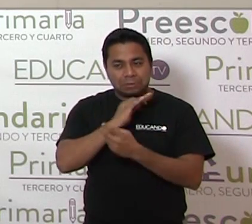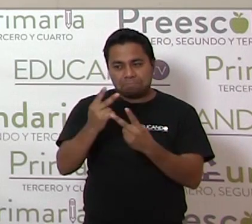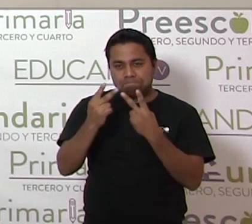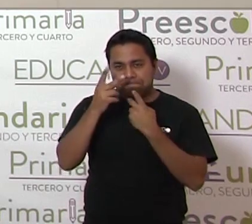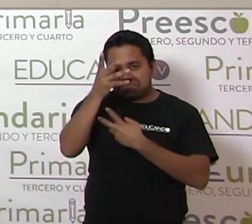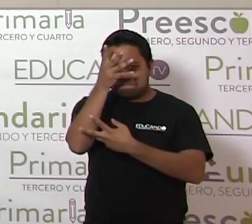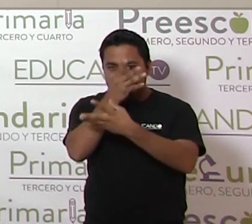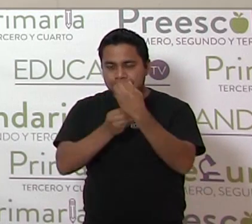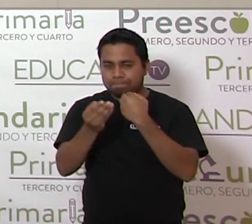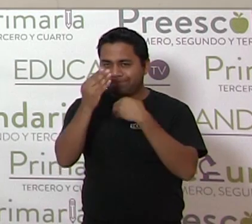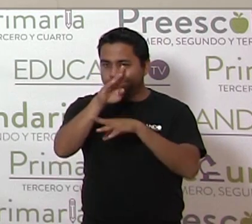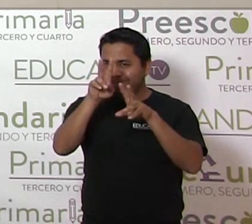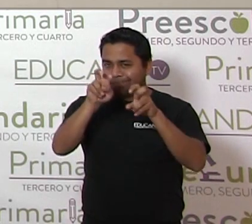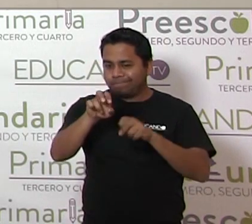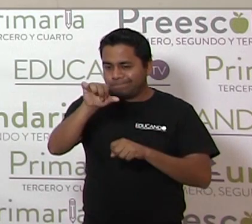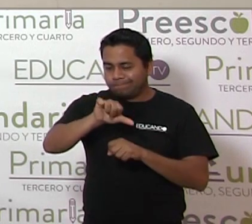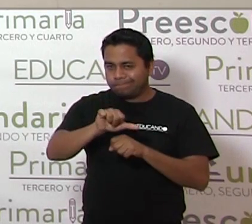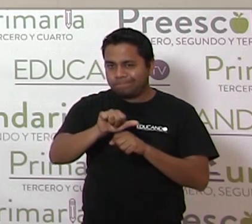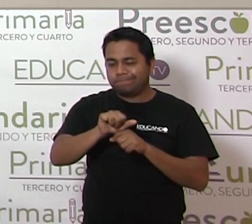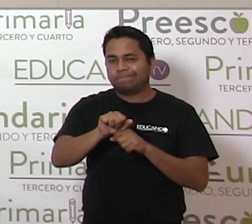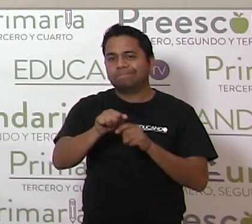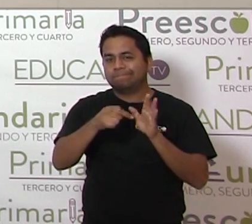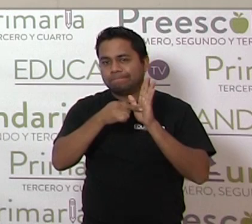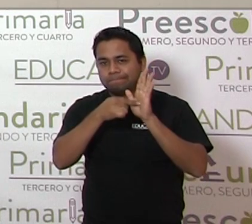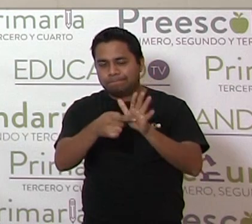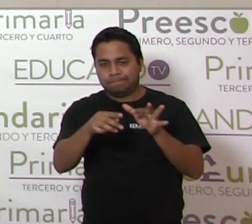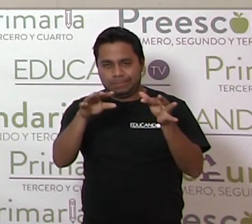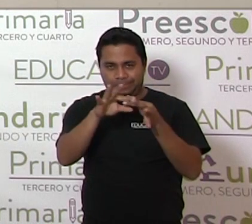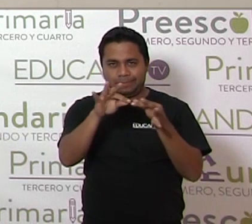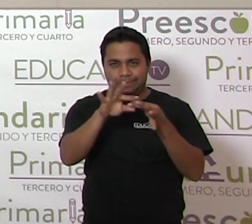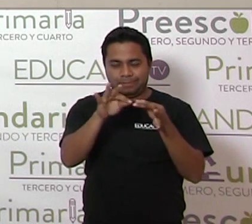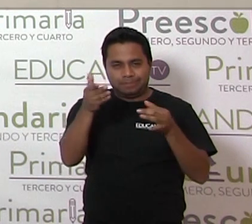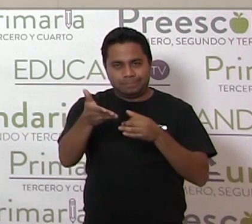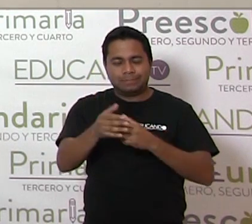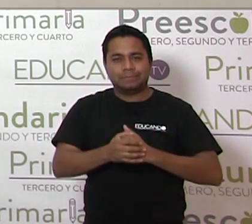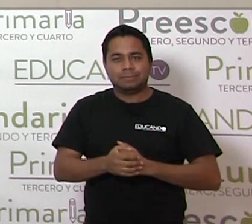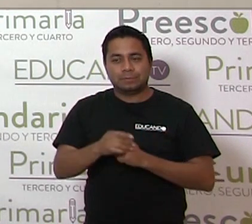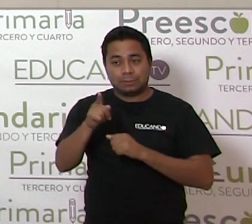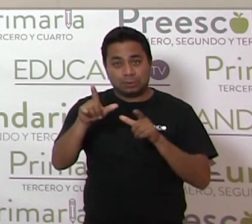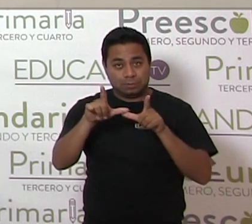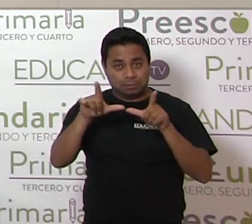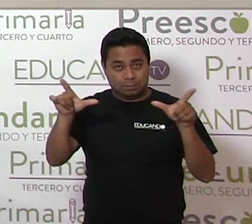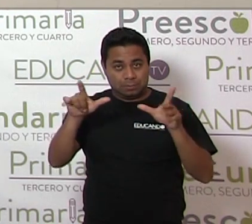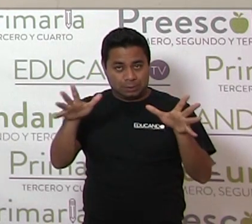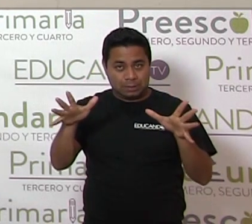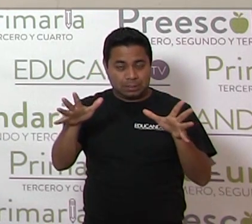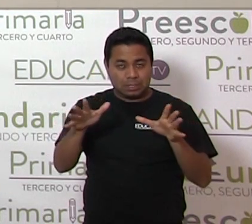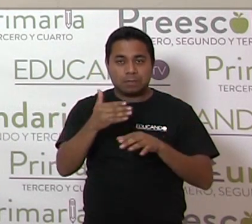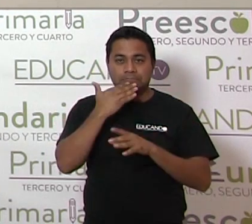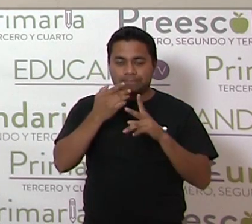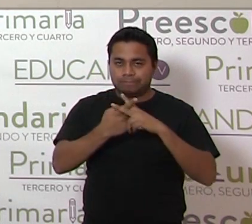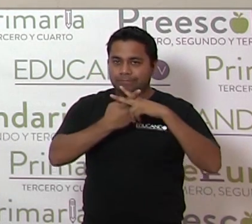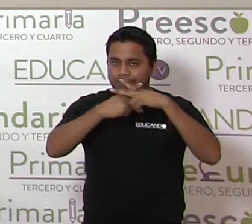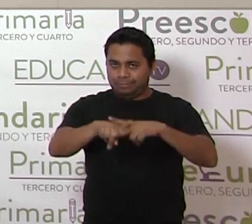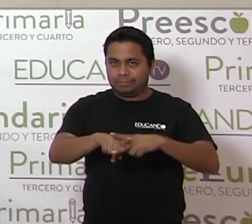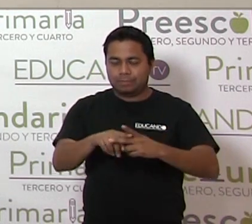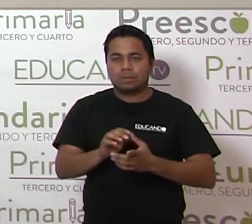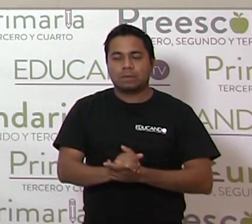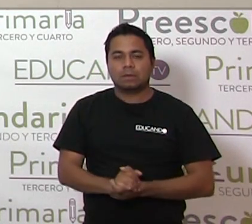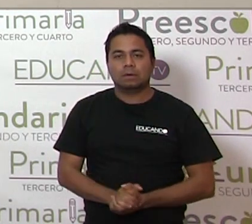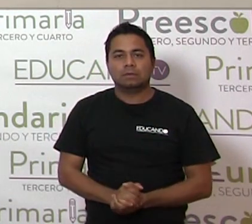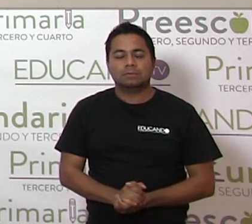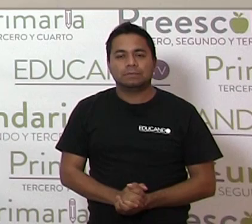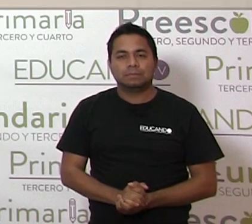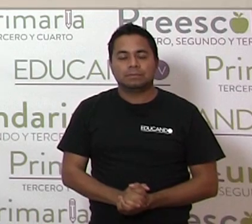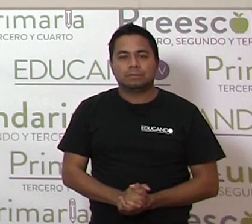juntos puedan aprender acerca del tema que vamos a ver en esta sesión. ¿Están listos?